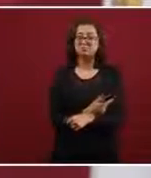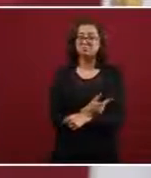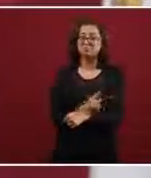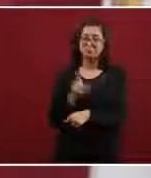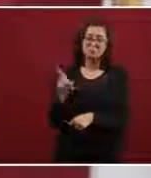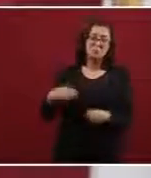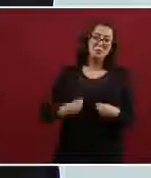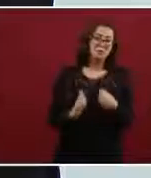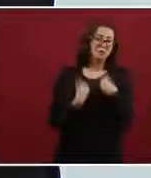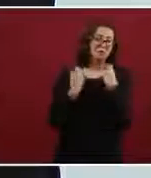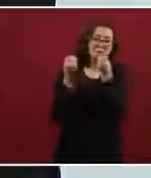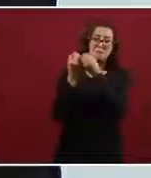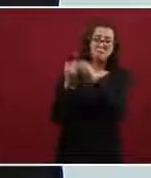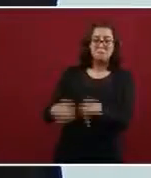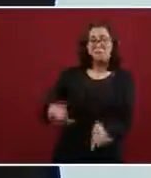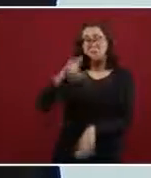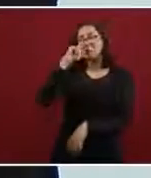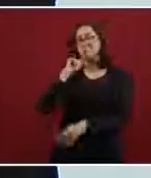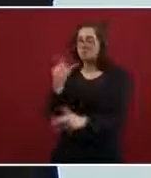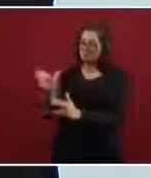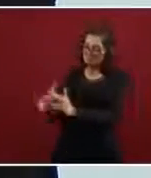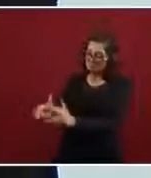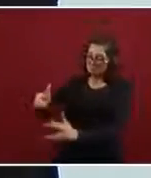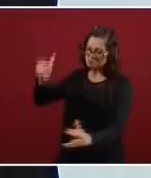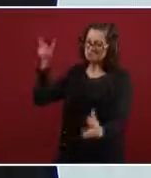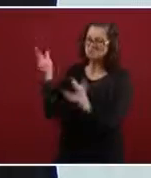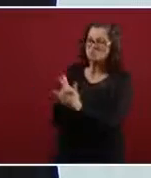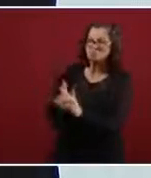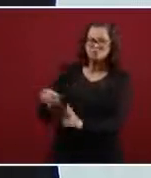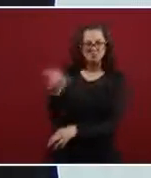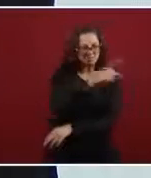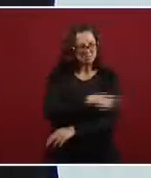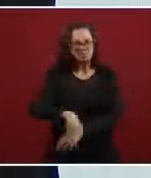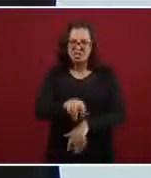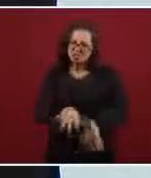sacrificio, fue asesinado cobardemente